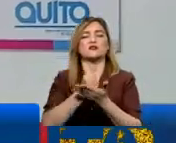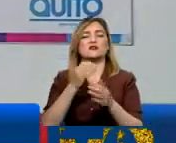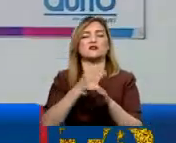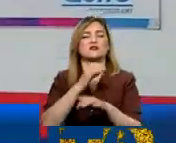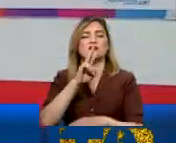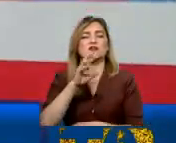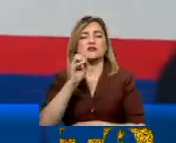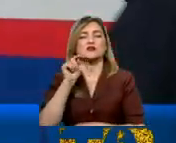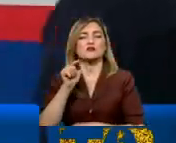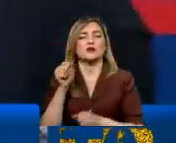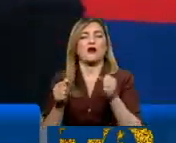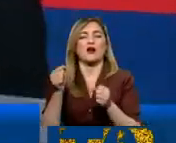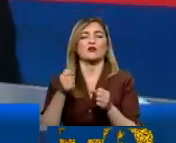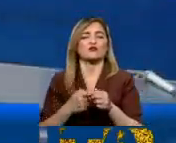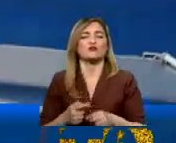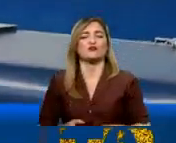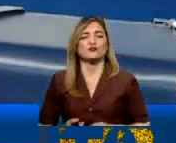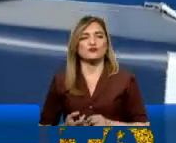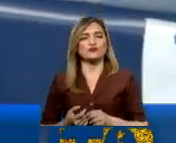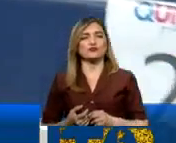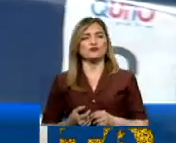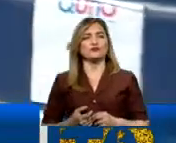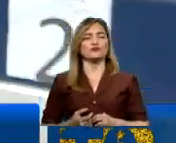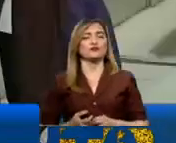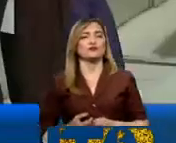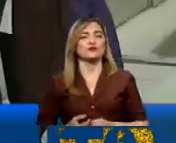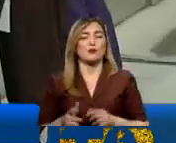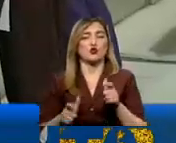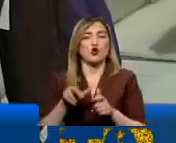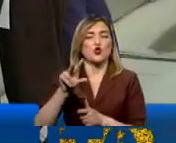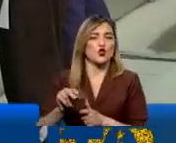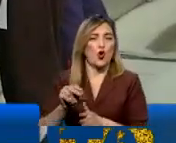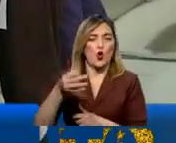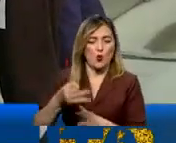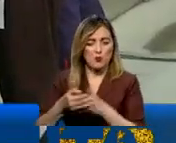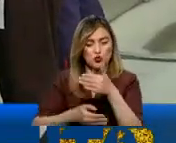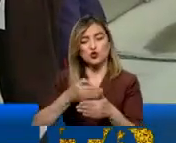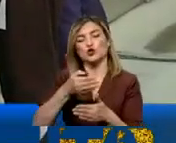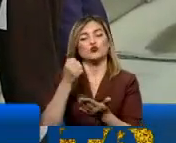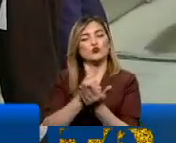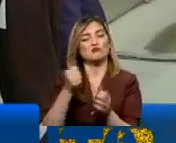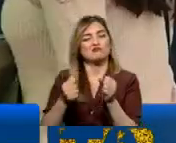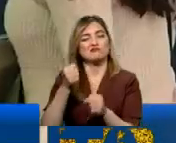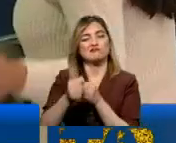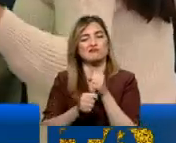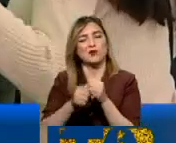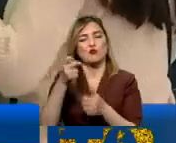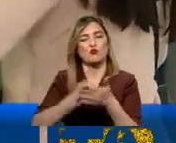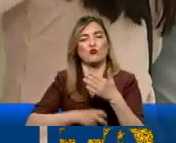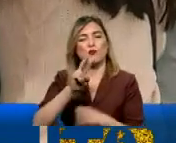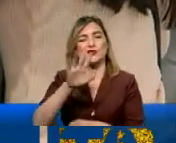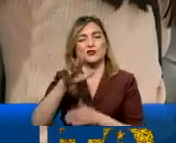estimado de 200.000 vehículos en la capital. Las que no realicen el proceso de matriculación, que no cumplan con la obligación de matricular sus vehículos este año, la multa